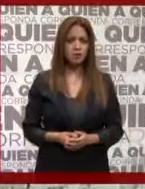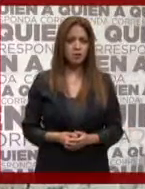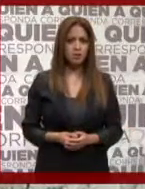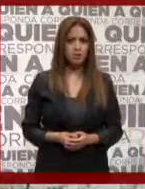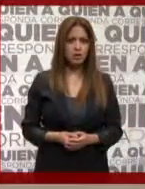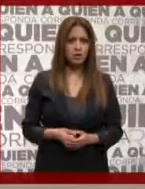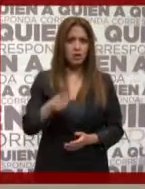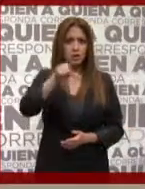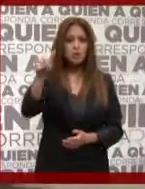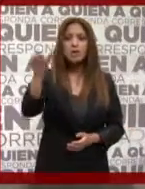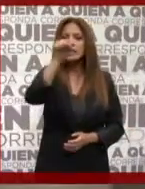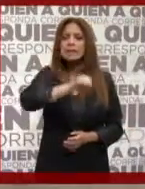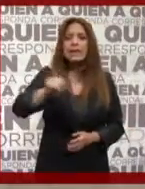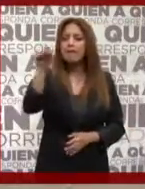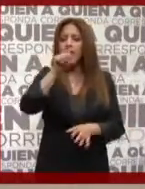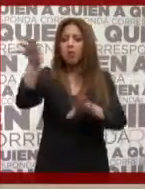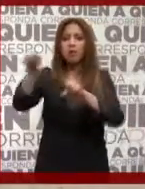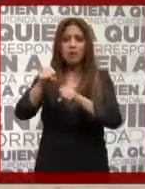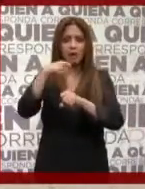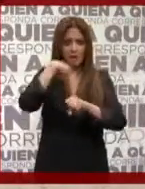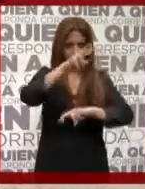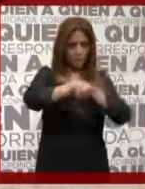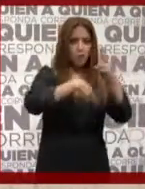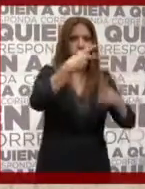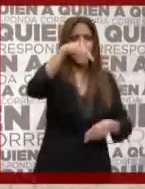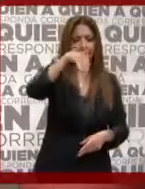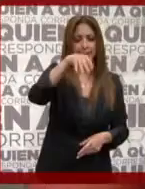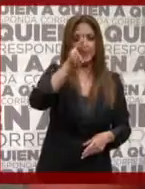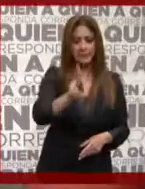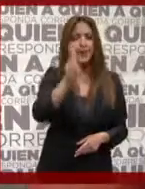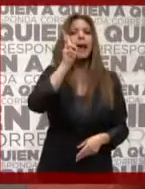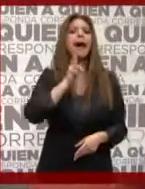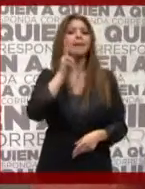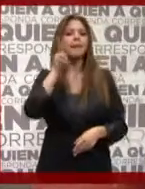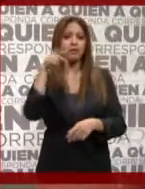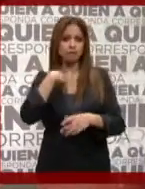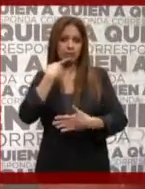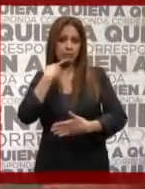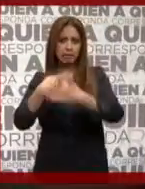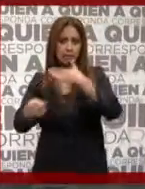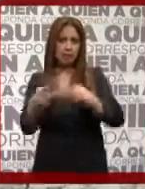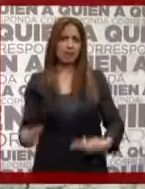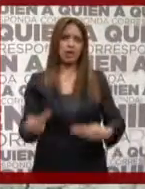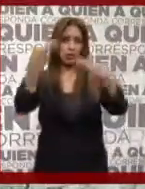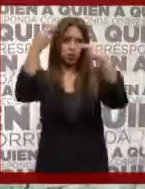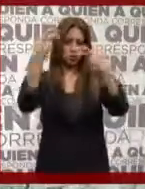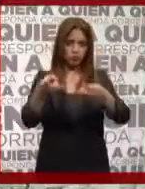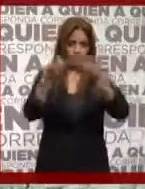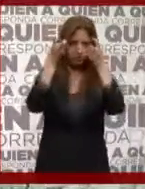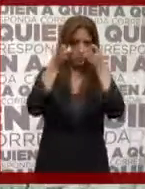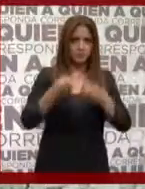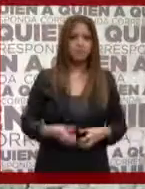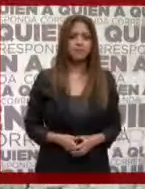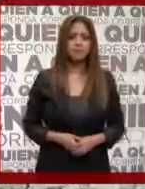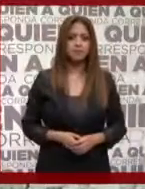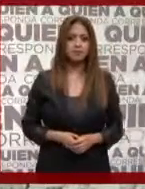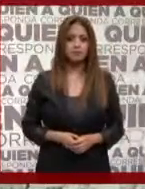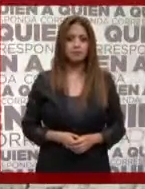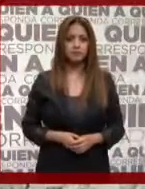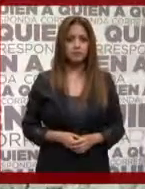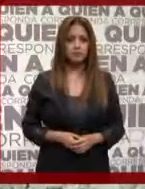los agarraban. Finalmente acudieron a esta agencia del Ministerio Público a iniciar una denuncia por robo a negocio. El Ministerio Público le